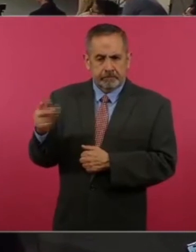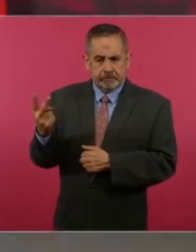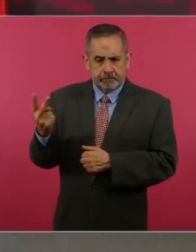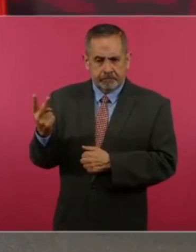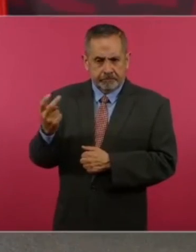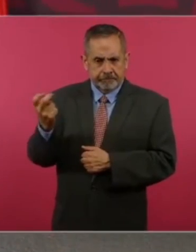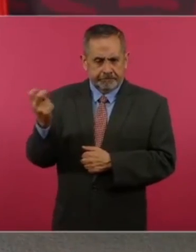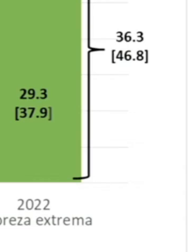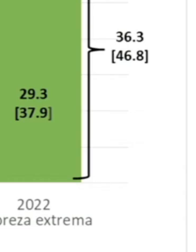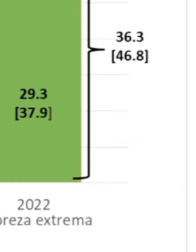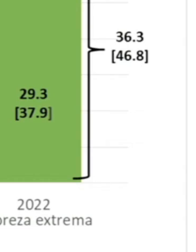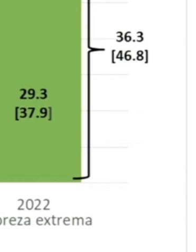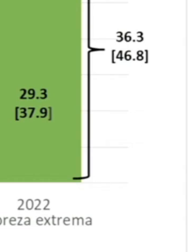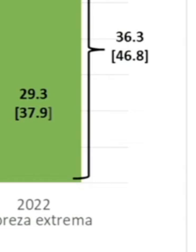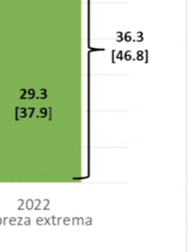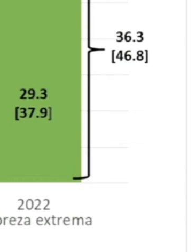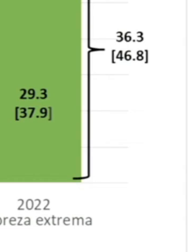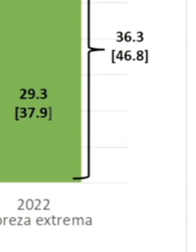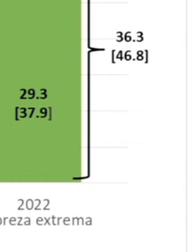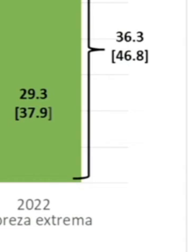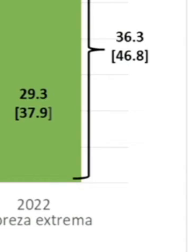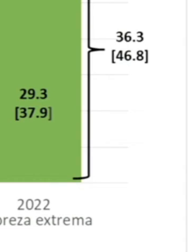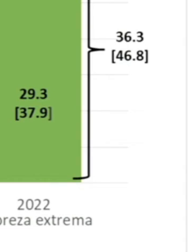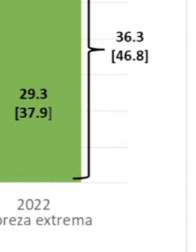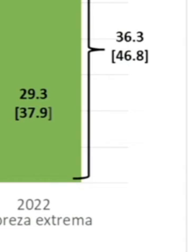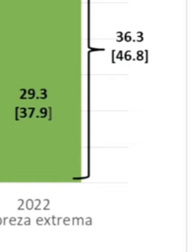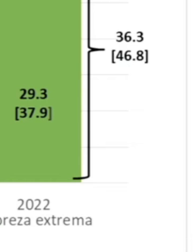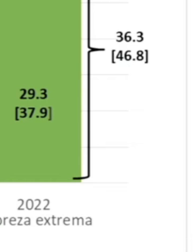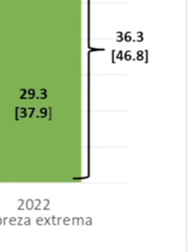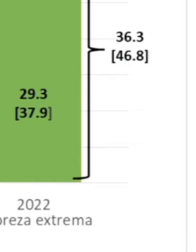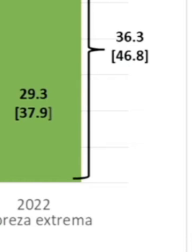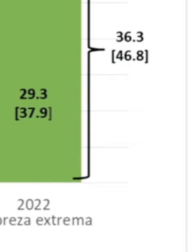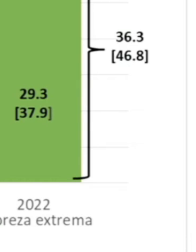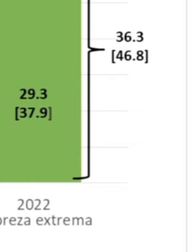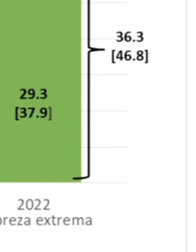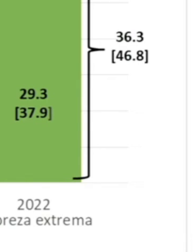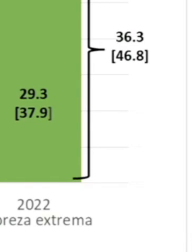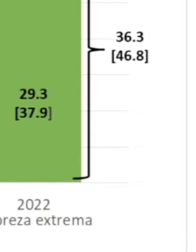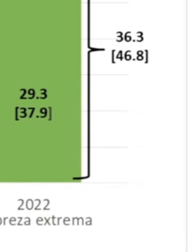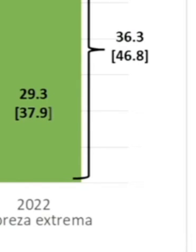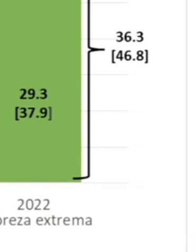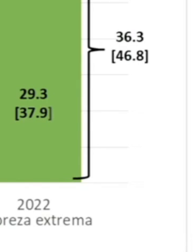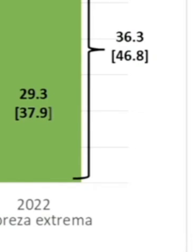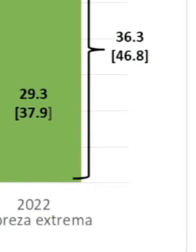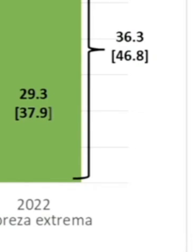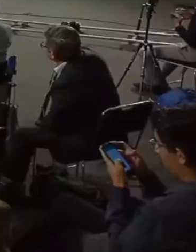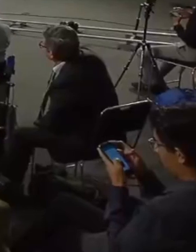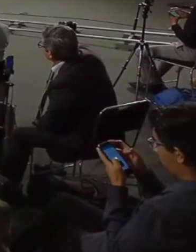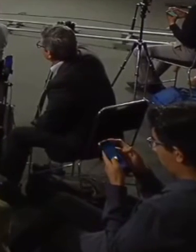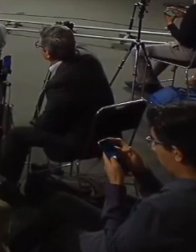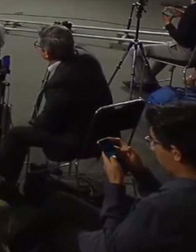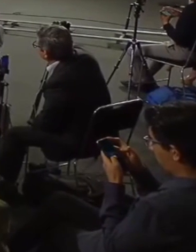22. Ahí están los porcentajes. Total de pobreza. Explíquelo, presidente,